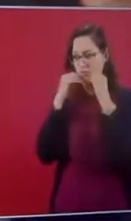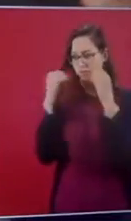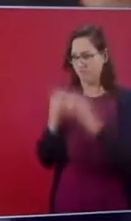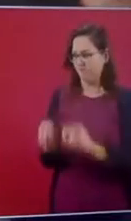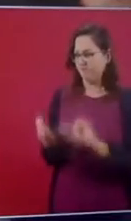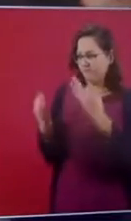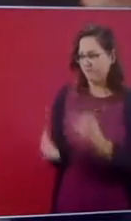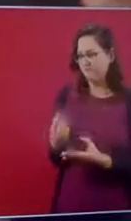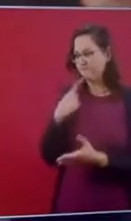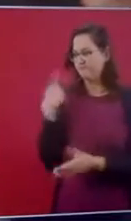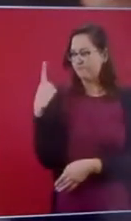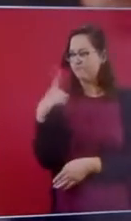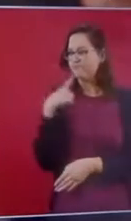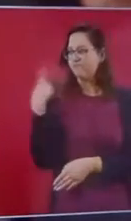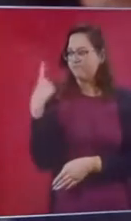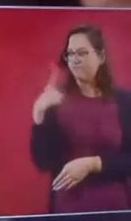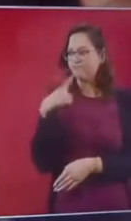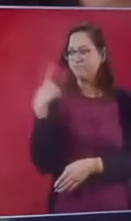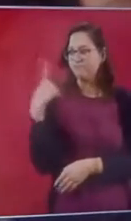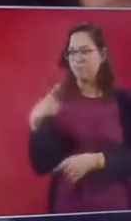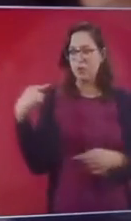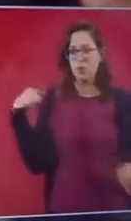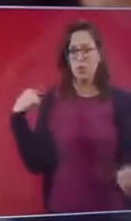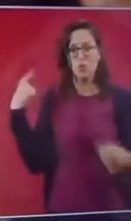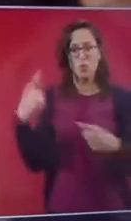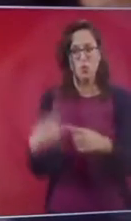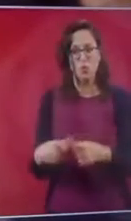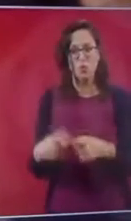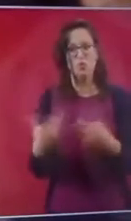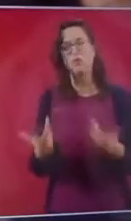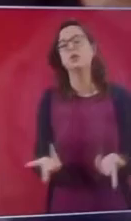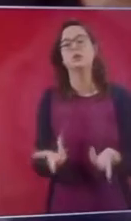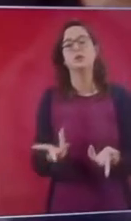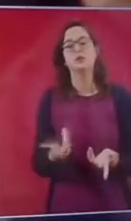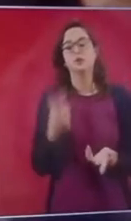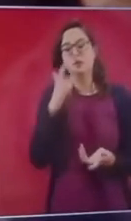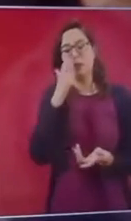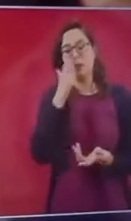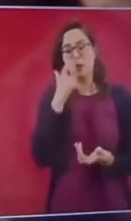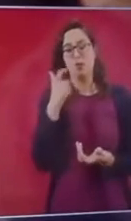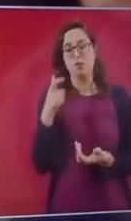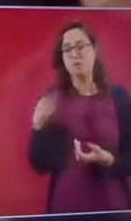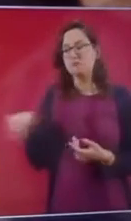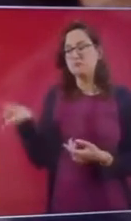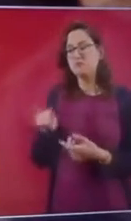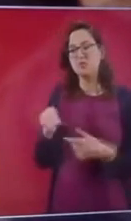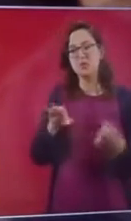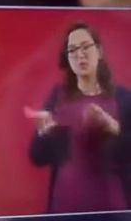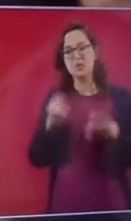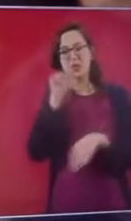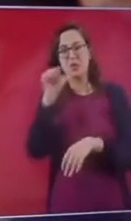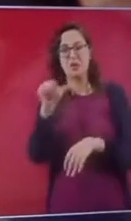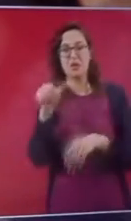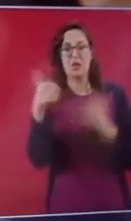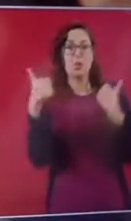doctor Mireles había fallecido, pero de último minuto nos informan